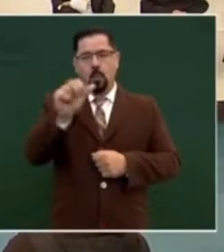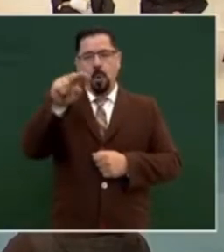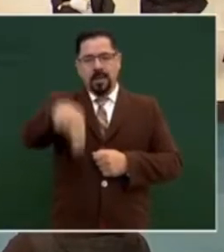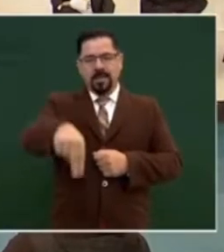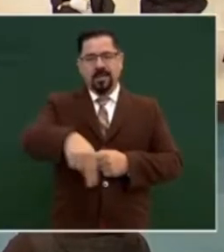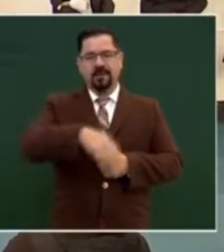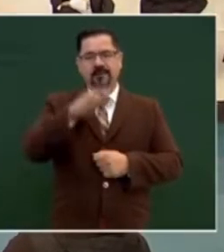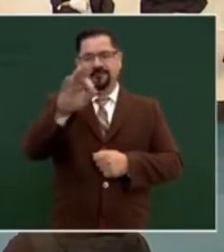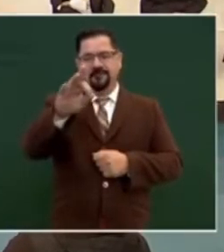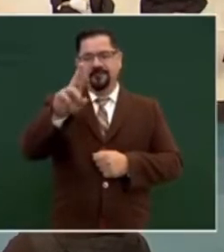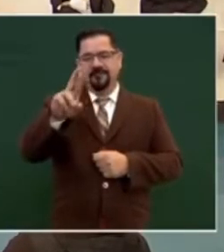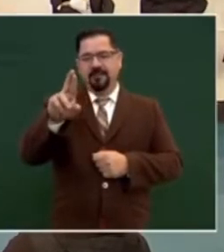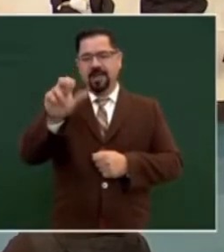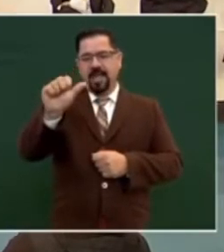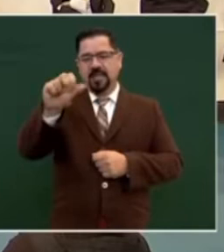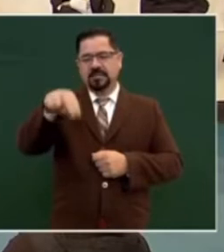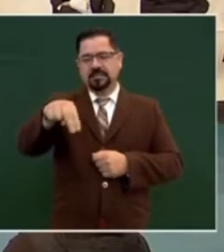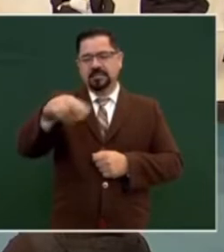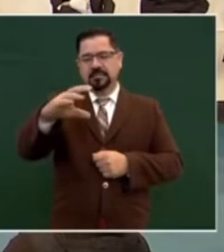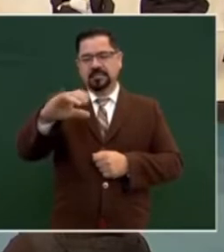que haya más equidad